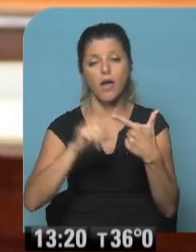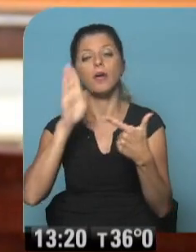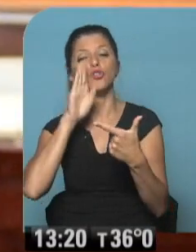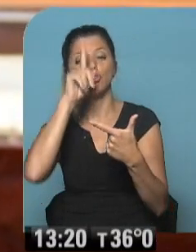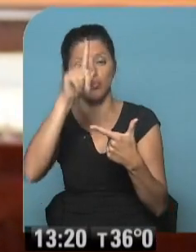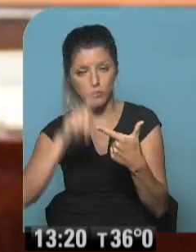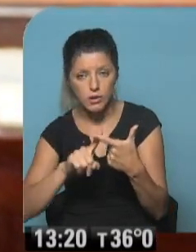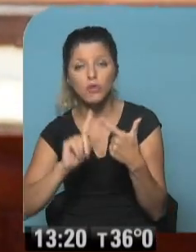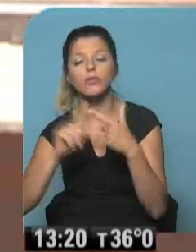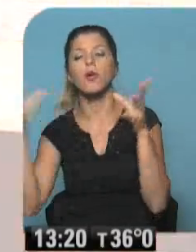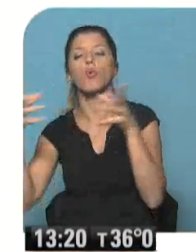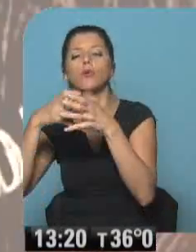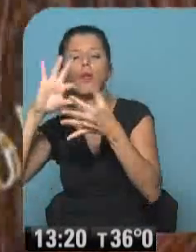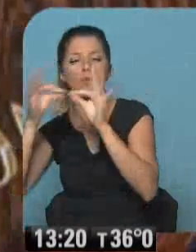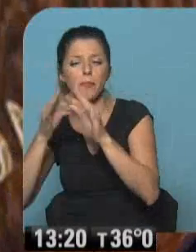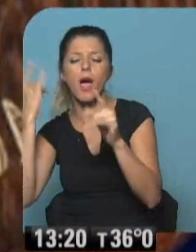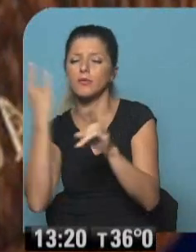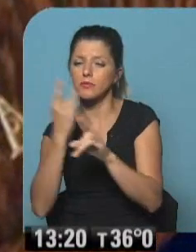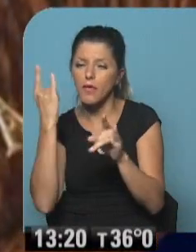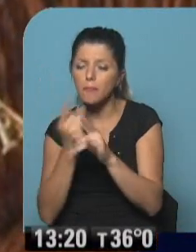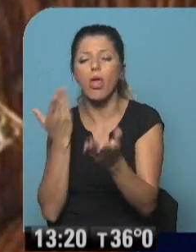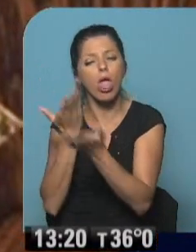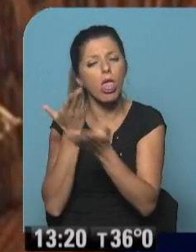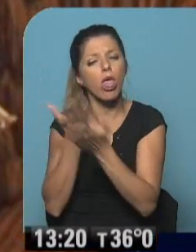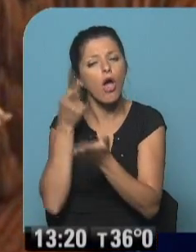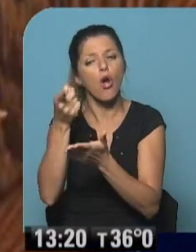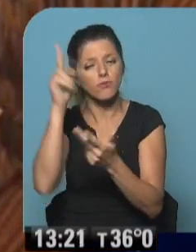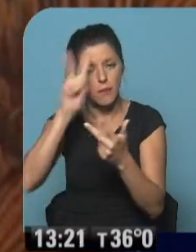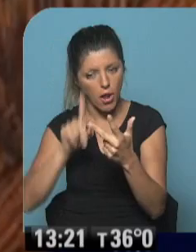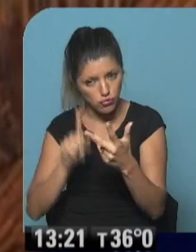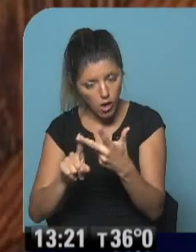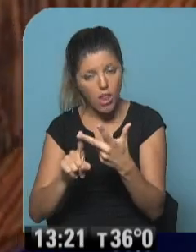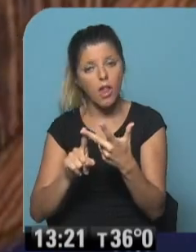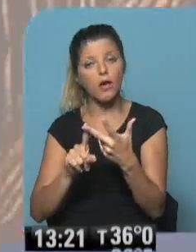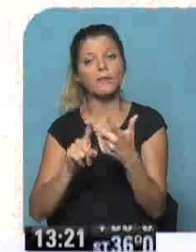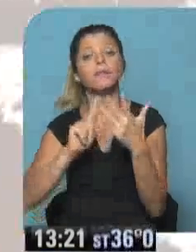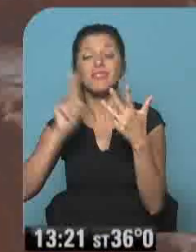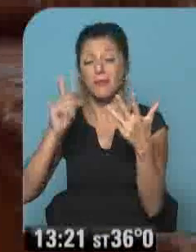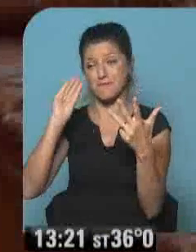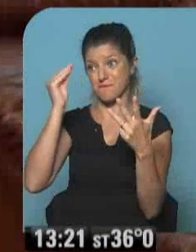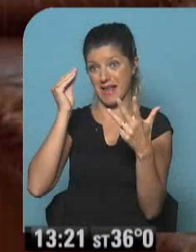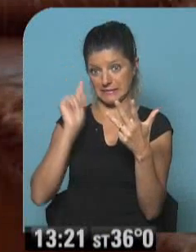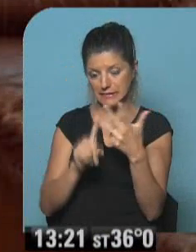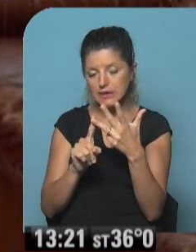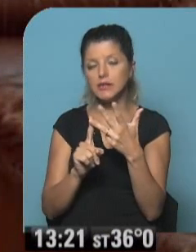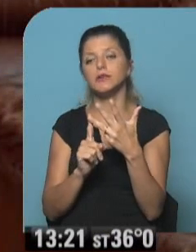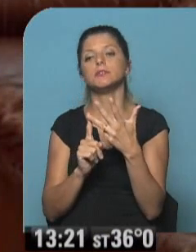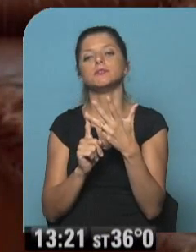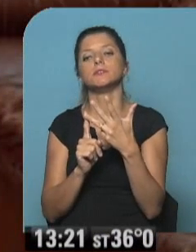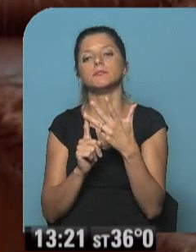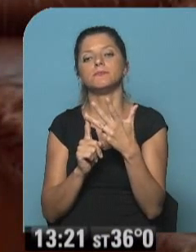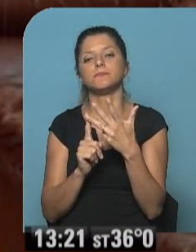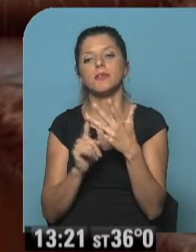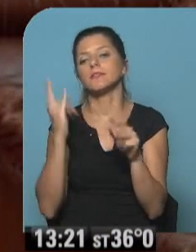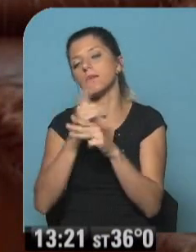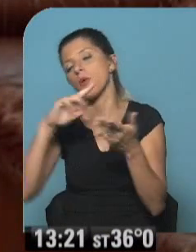bastante frecuente la Unión Europea al gobierno de Maduro, la tensión con Brasil, la relación siempre